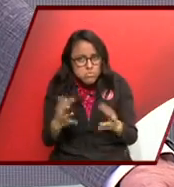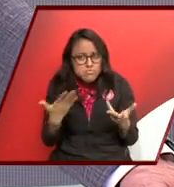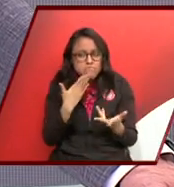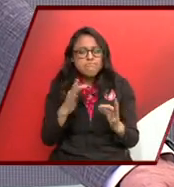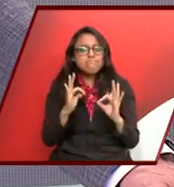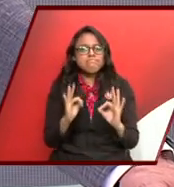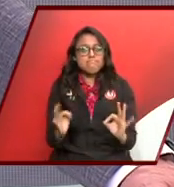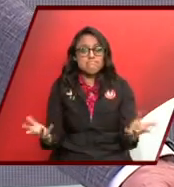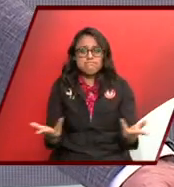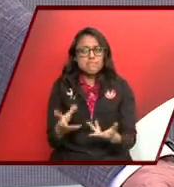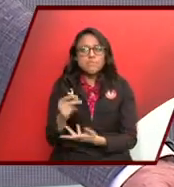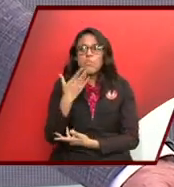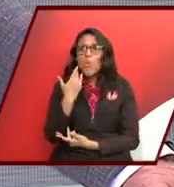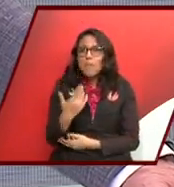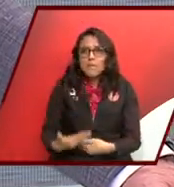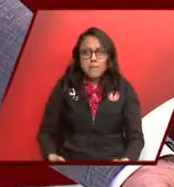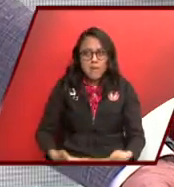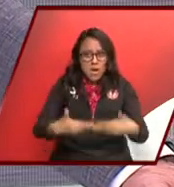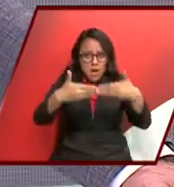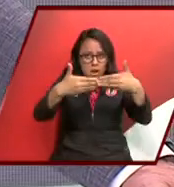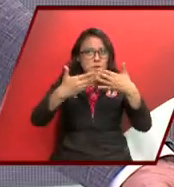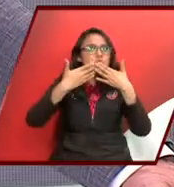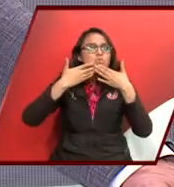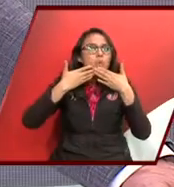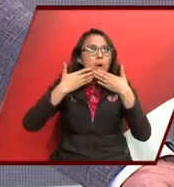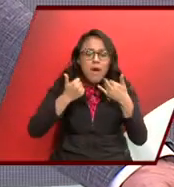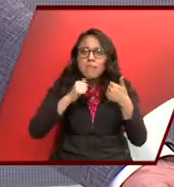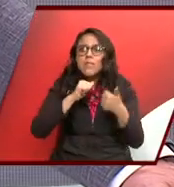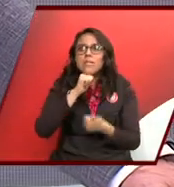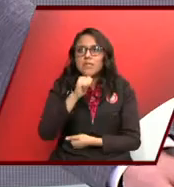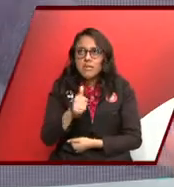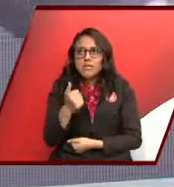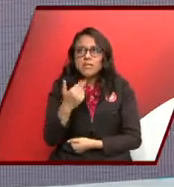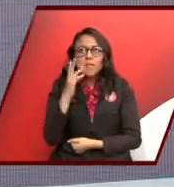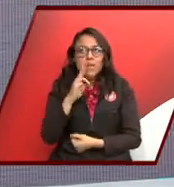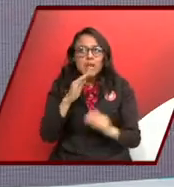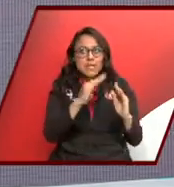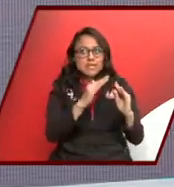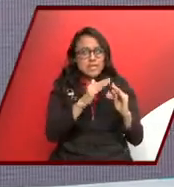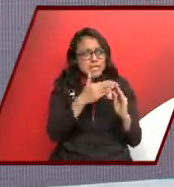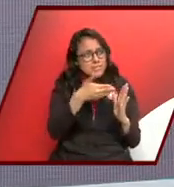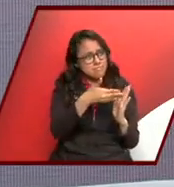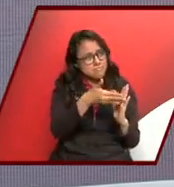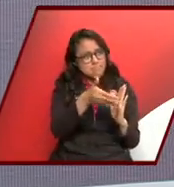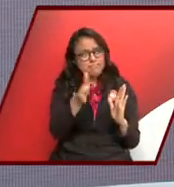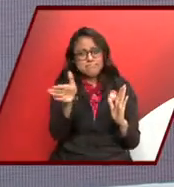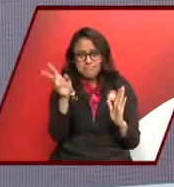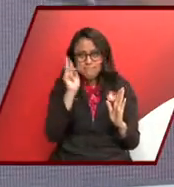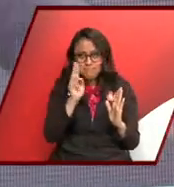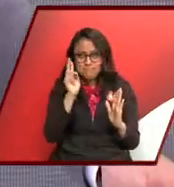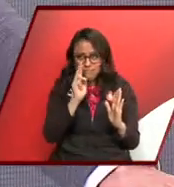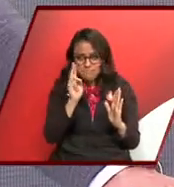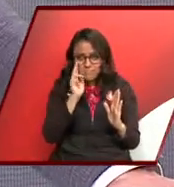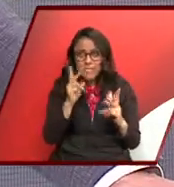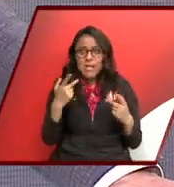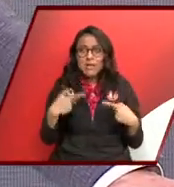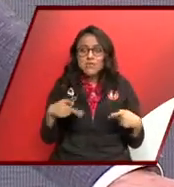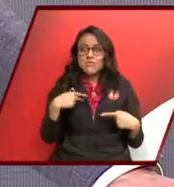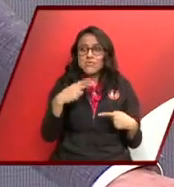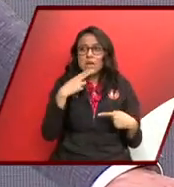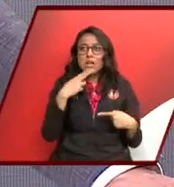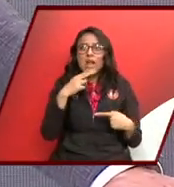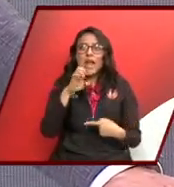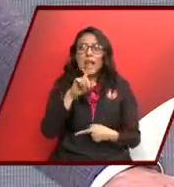comodísima, no habría bardas en México. Tendríamos las casas abiertas. Los que ponen